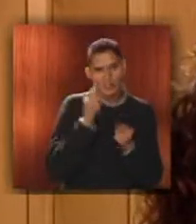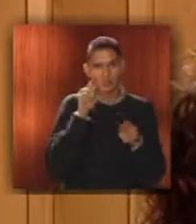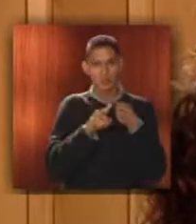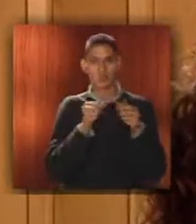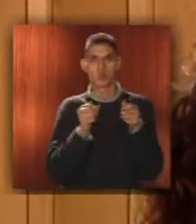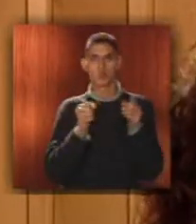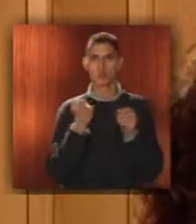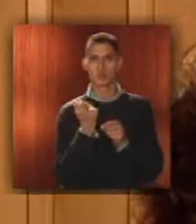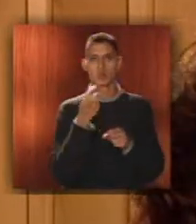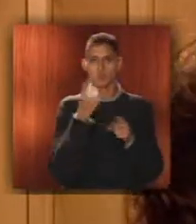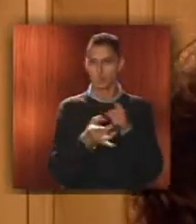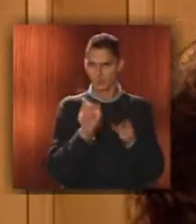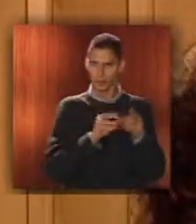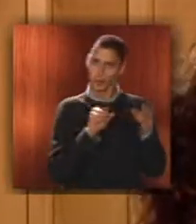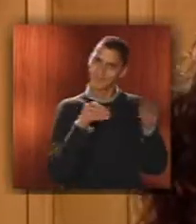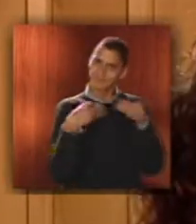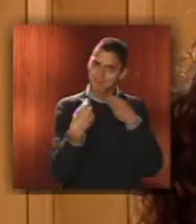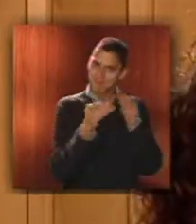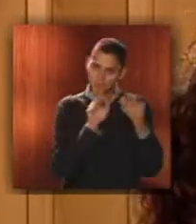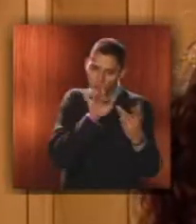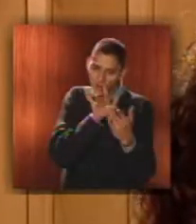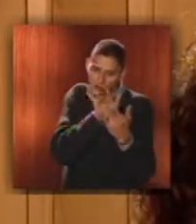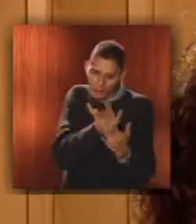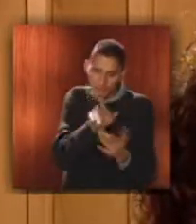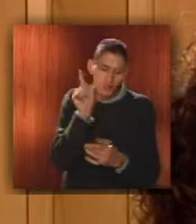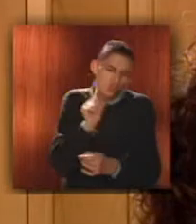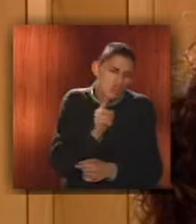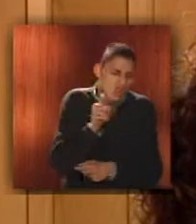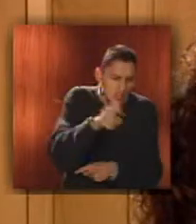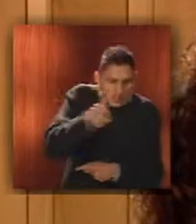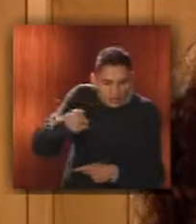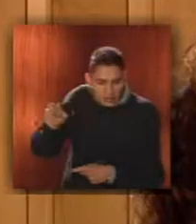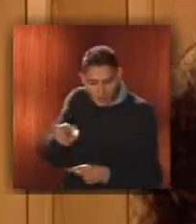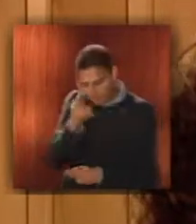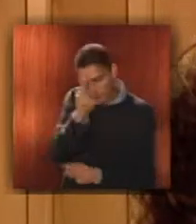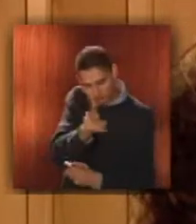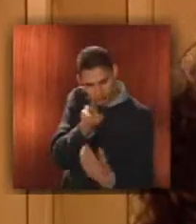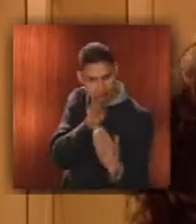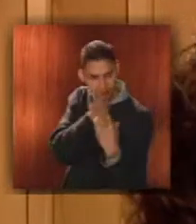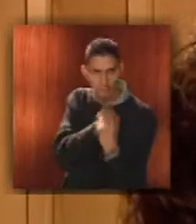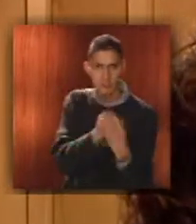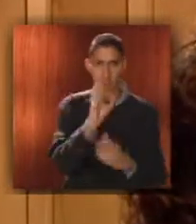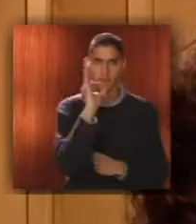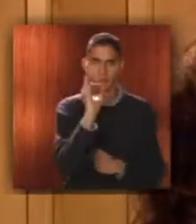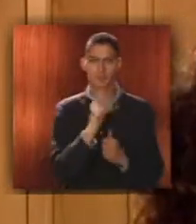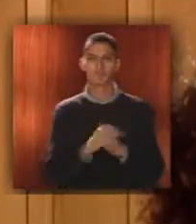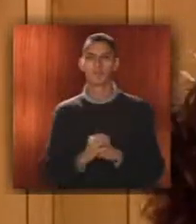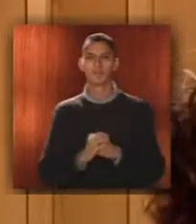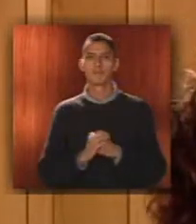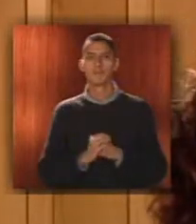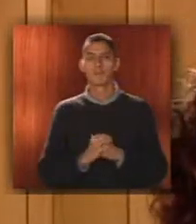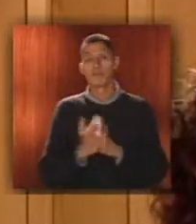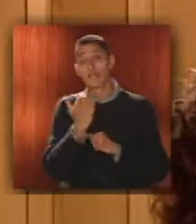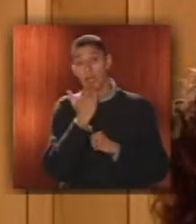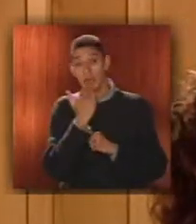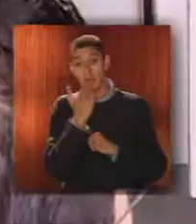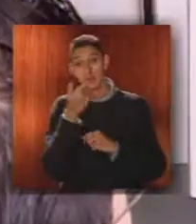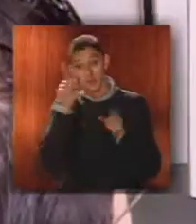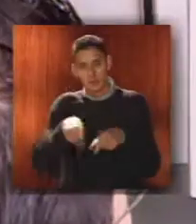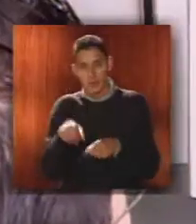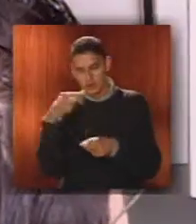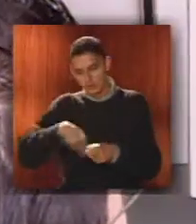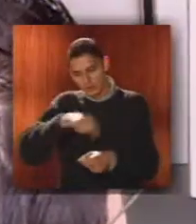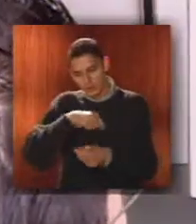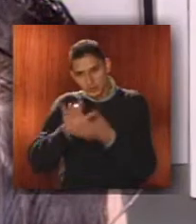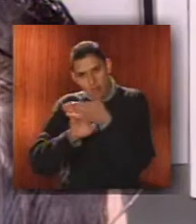tratando de flexibilizarla para condicionarla a las necesidades y las particularidades de las personas sordas.